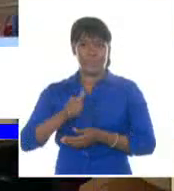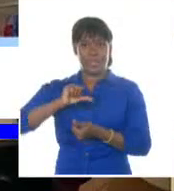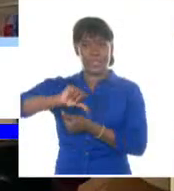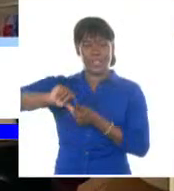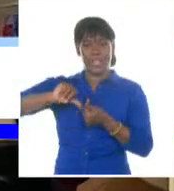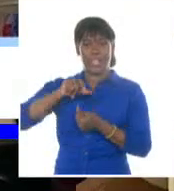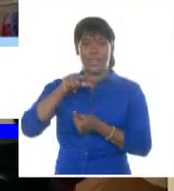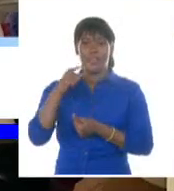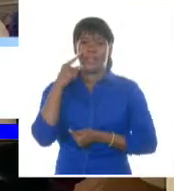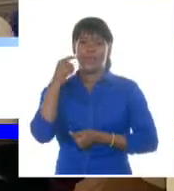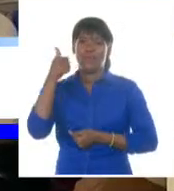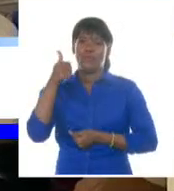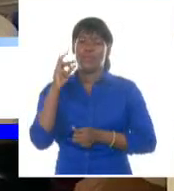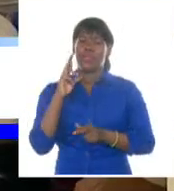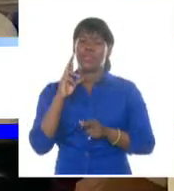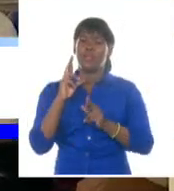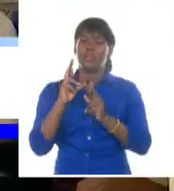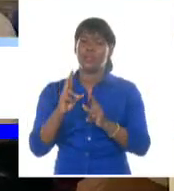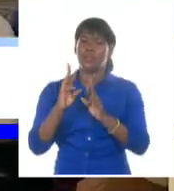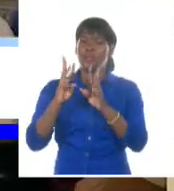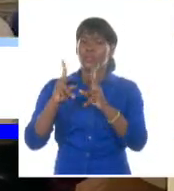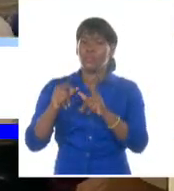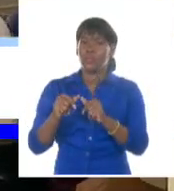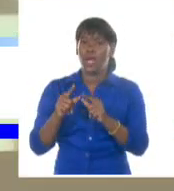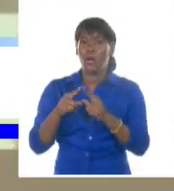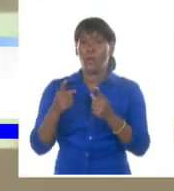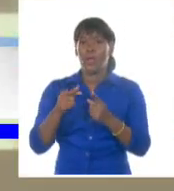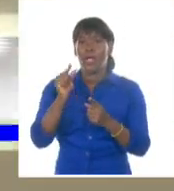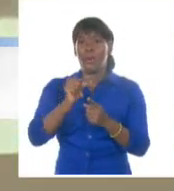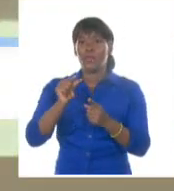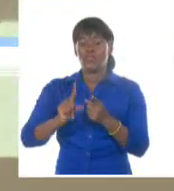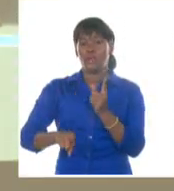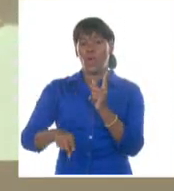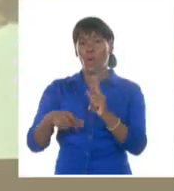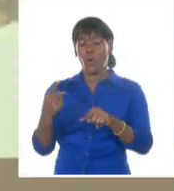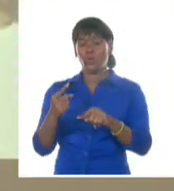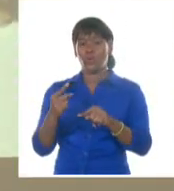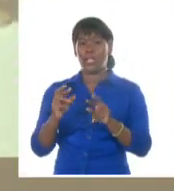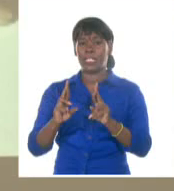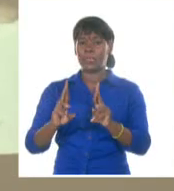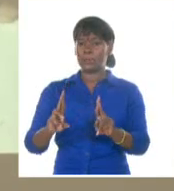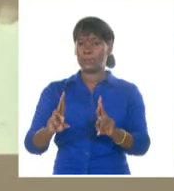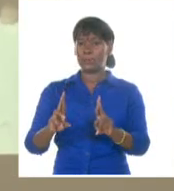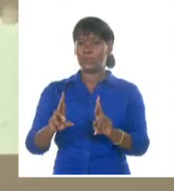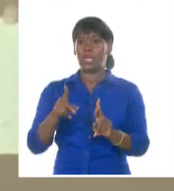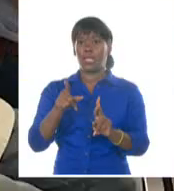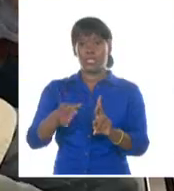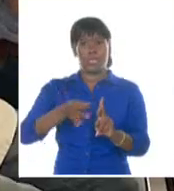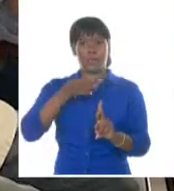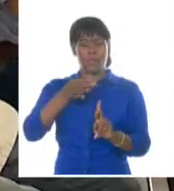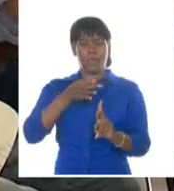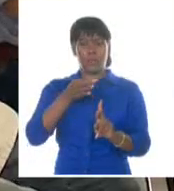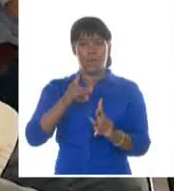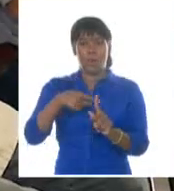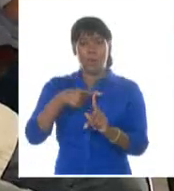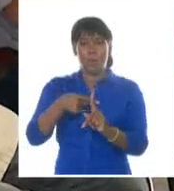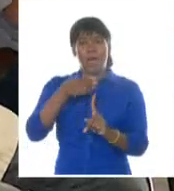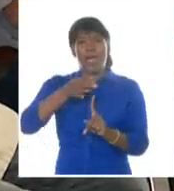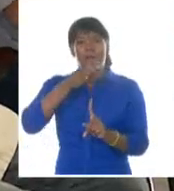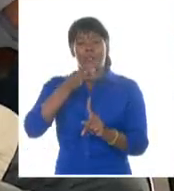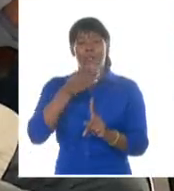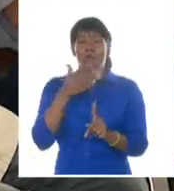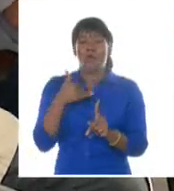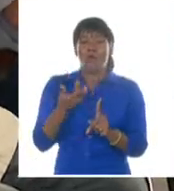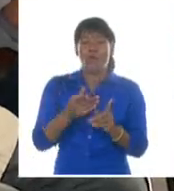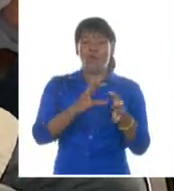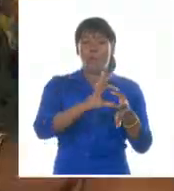primeros resultados del Programa Nacional contra el Racismo y la Discriminación Racial. Además, se presentó la Red Cubana de Centros Culturales, que trabajará